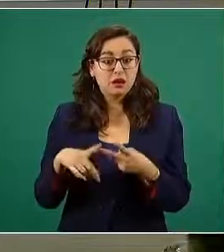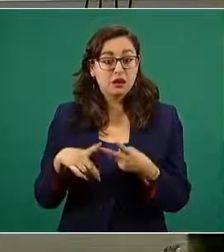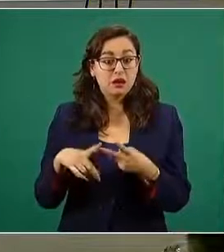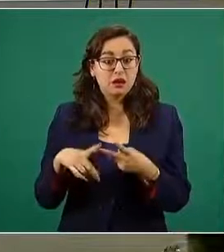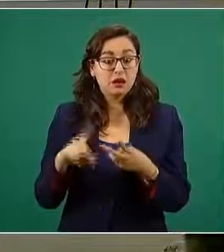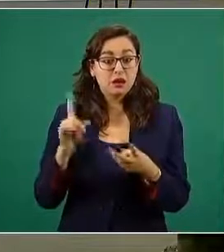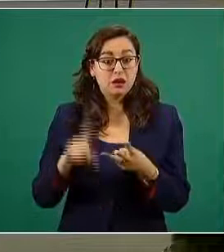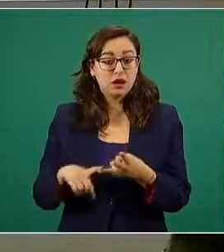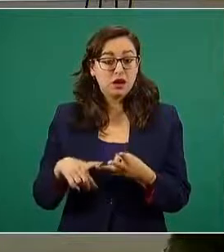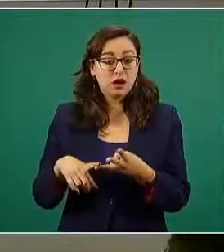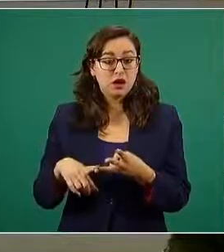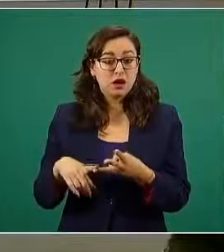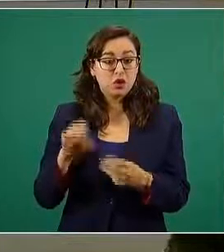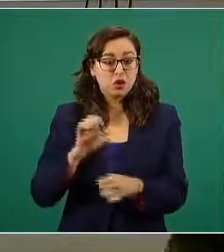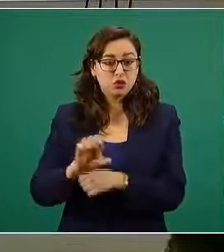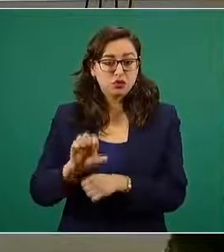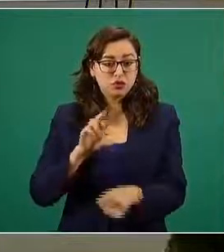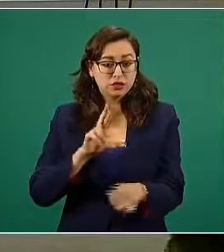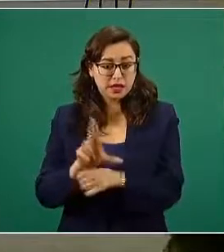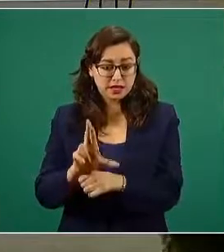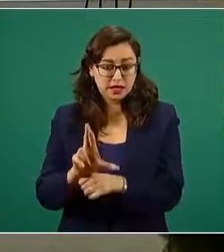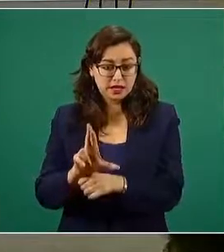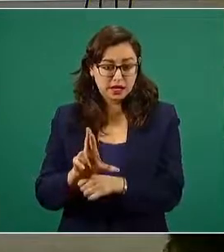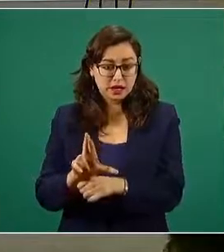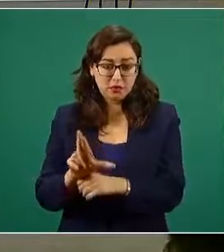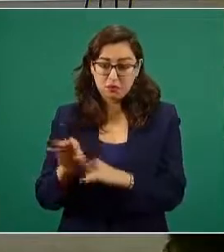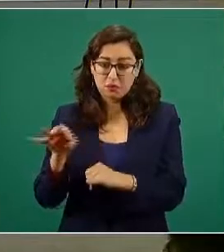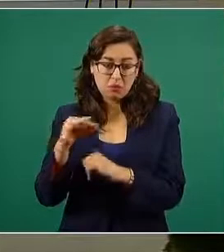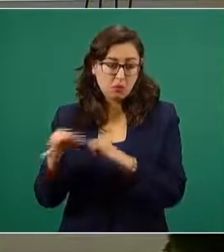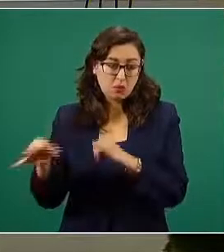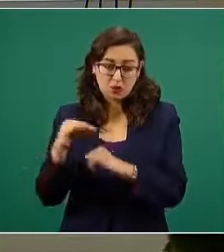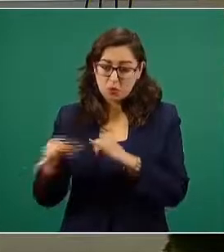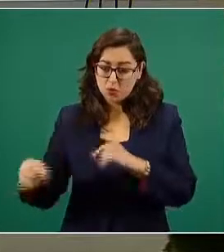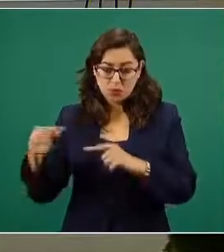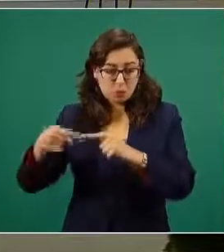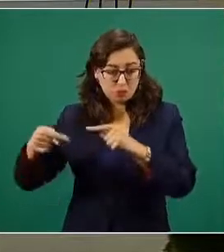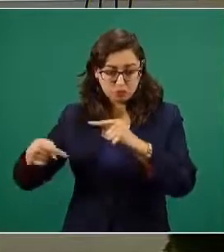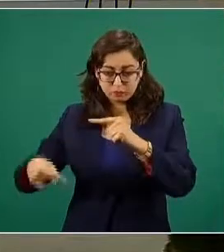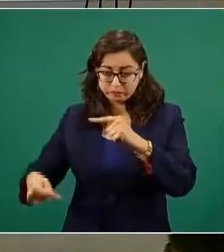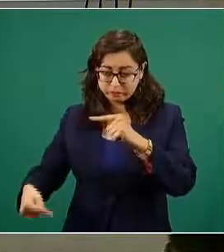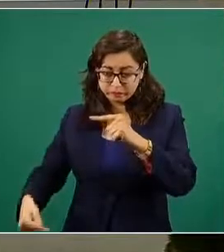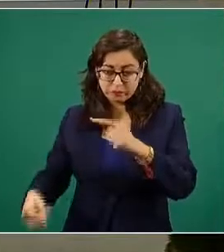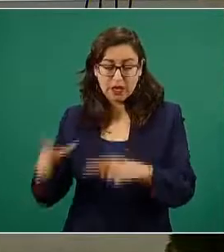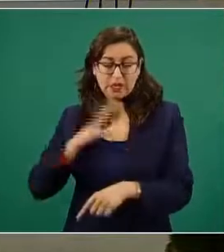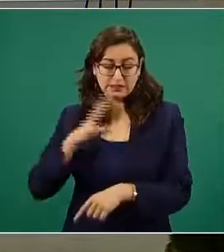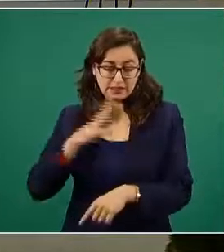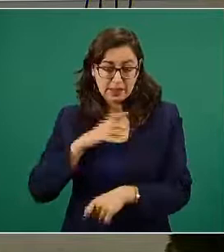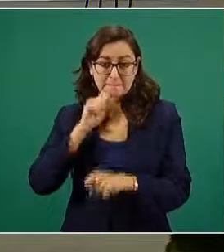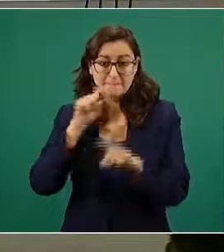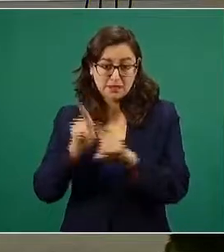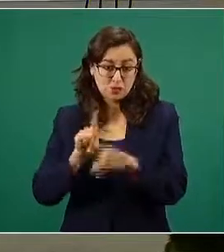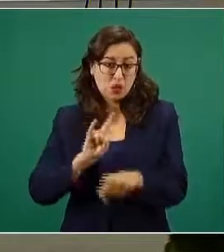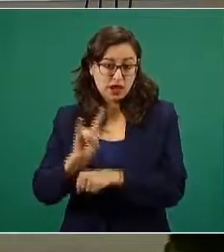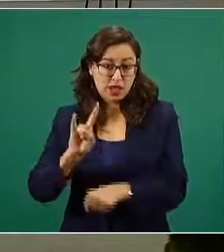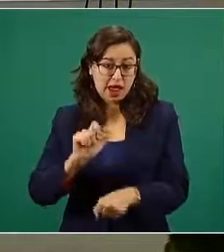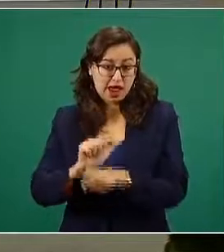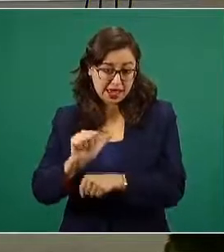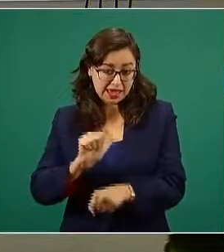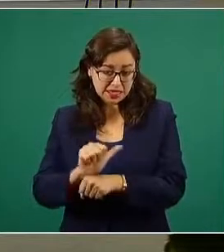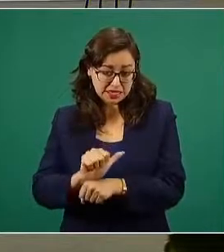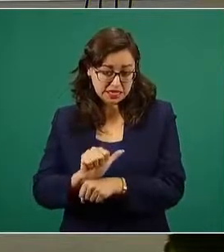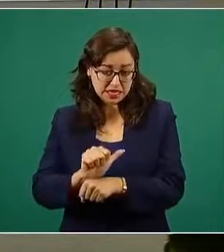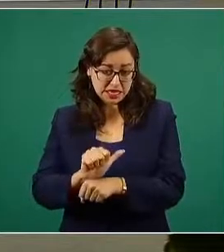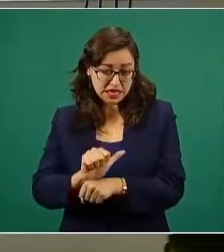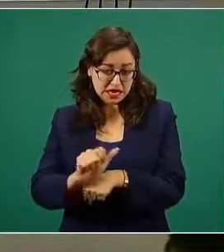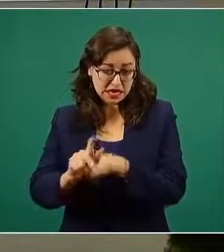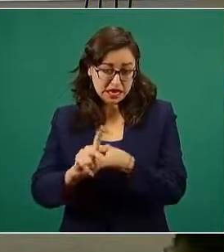Costa Rica como país latinoamericano que había sido mencionado, está Argentina, está Chile, me parece que hasta